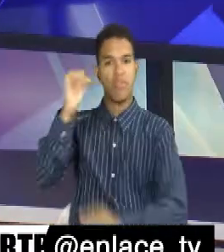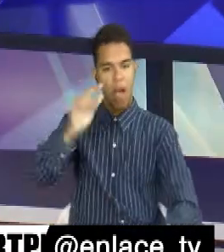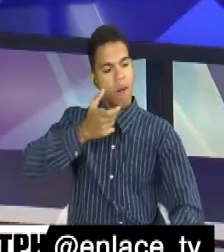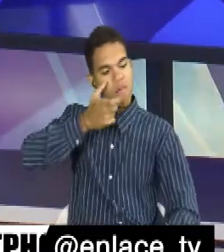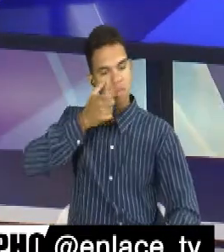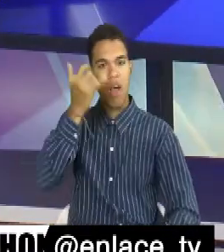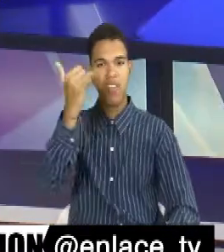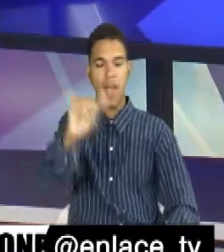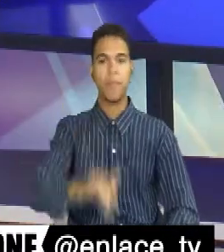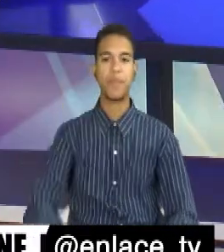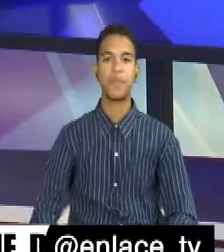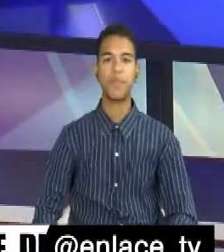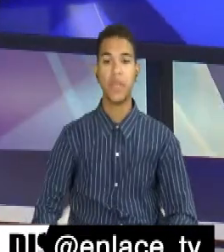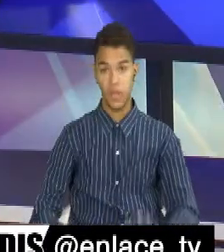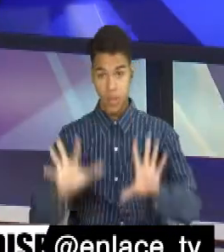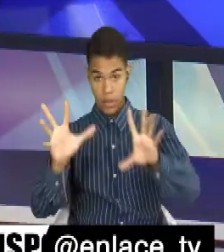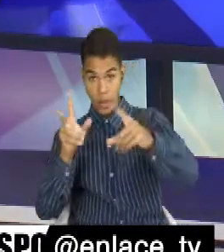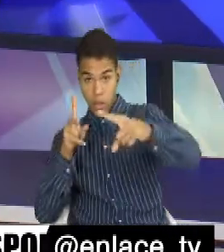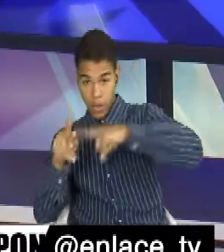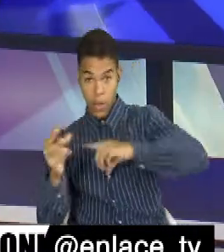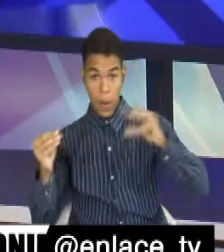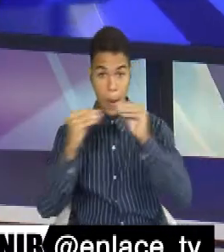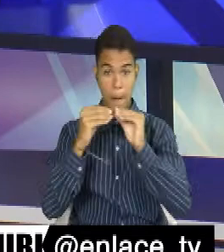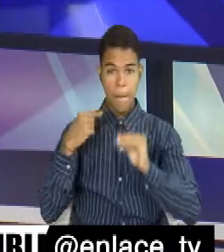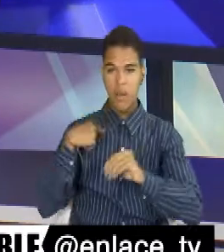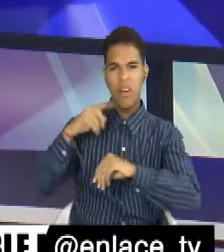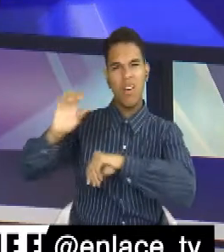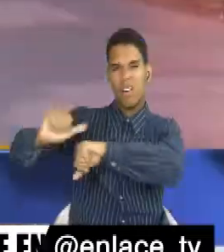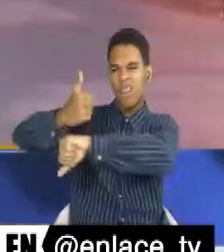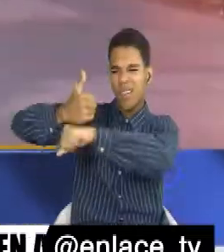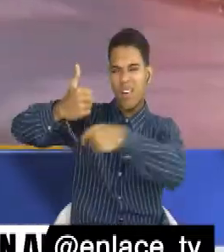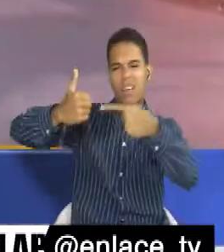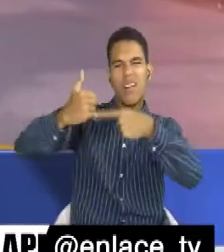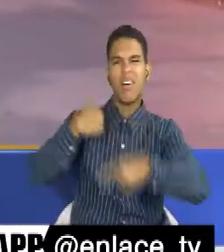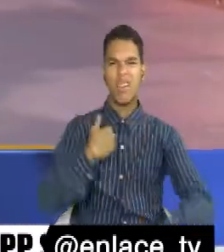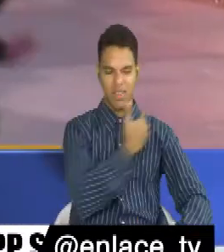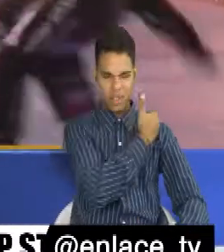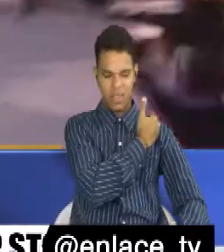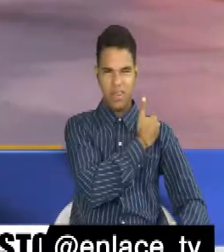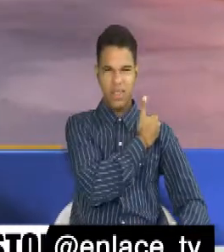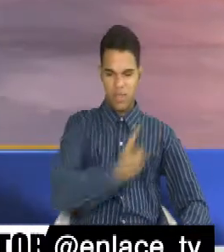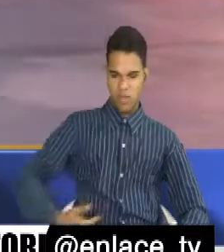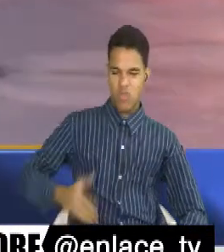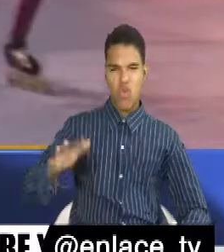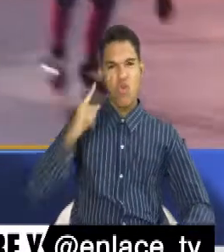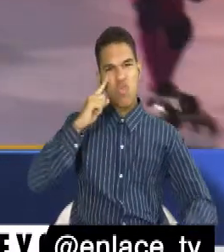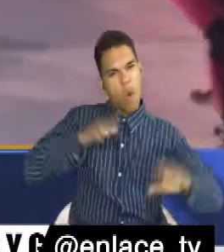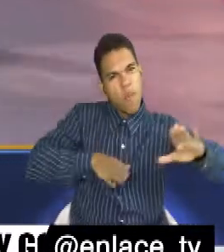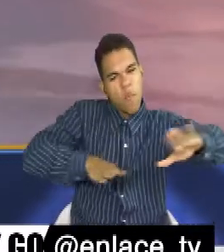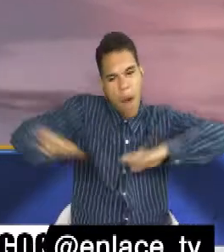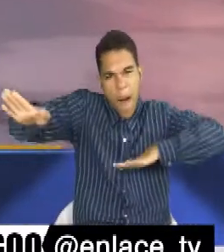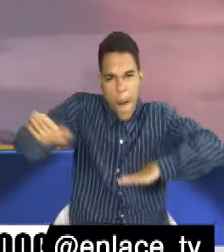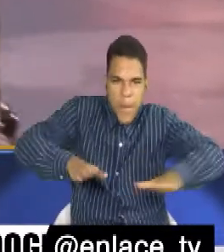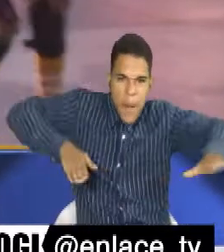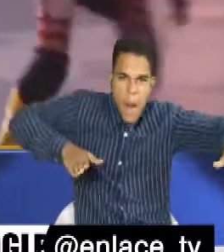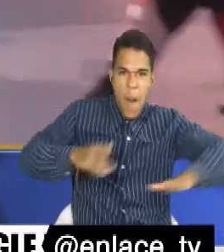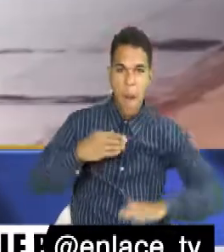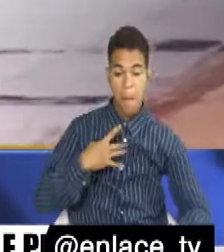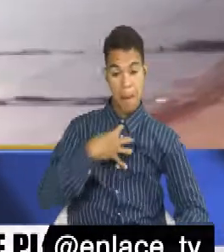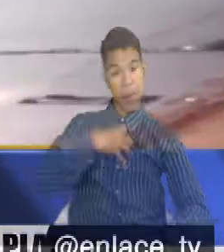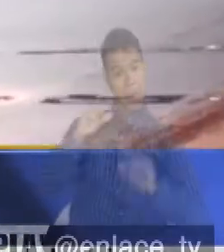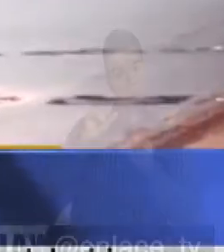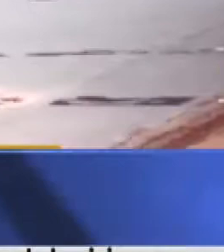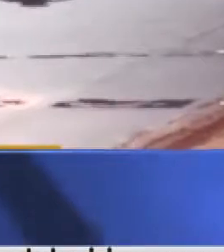Espere al volver de la pausa información sobre el entrenador de patinaje galardonado como uno de los mejores de nuestra ciudad. Ya volvemos.